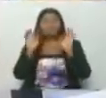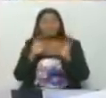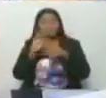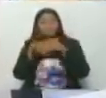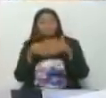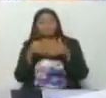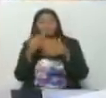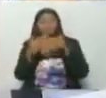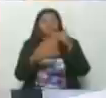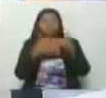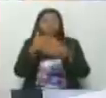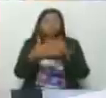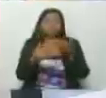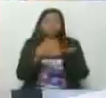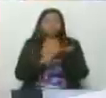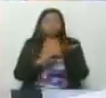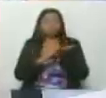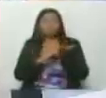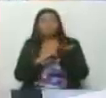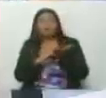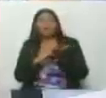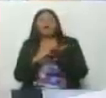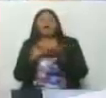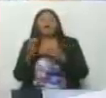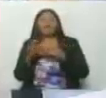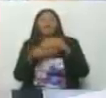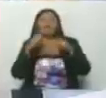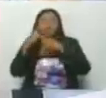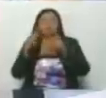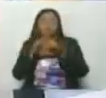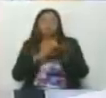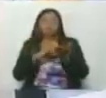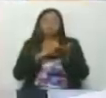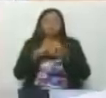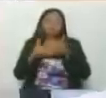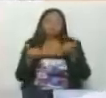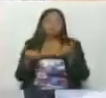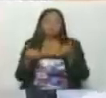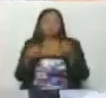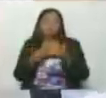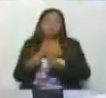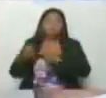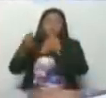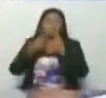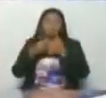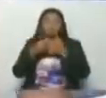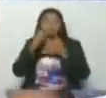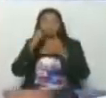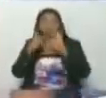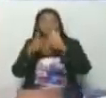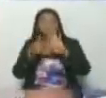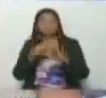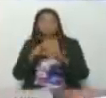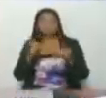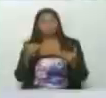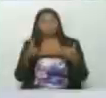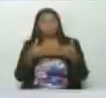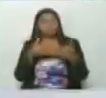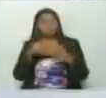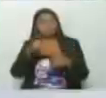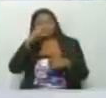medida que vaya consolidándose este proceso de recuperación y de reanimación económica cerramos